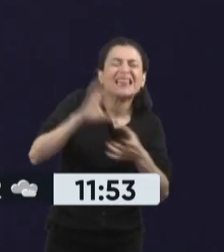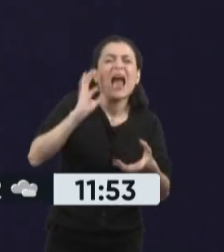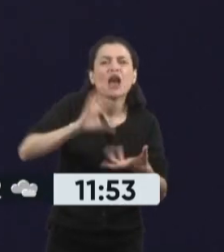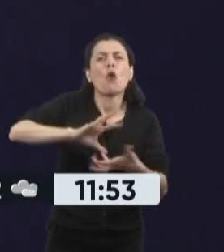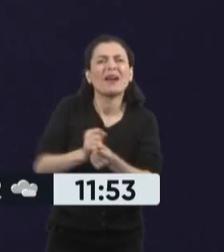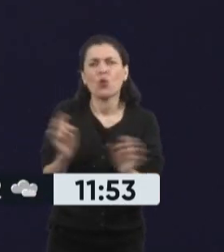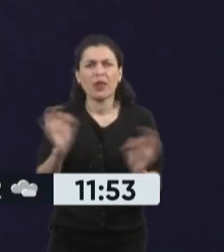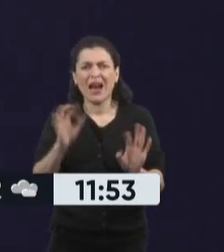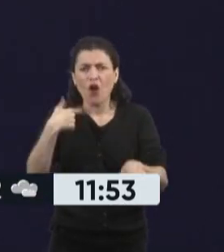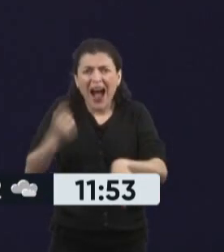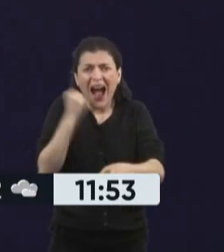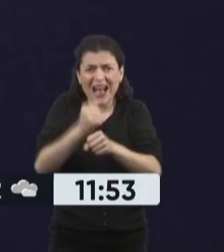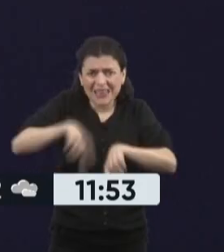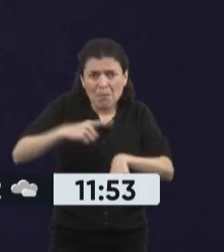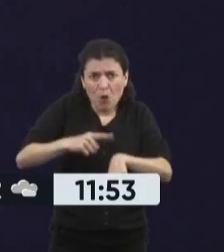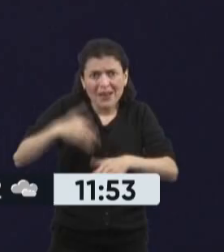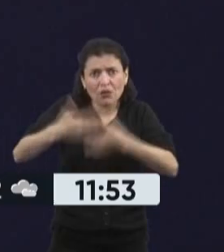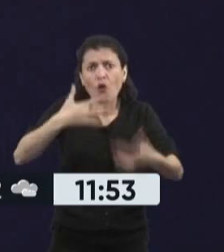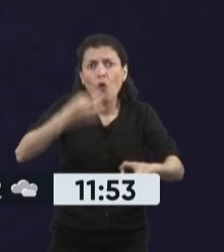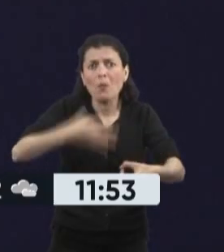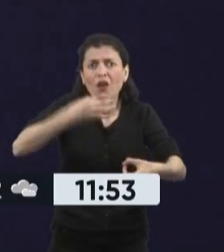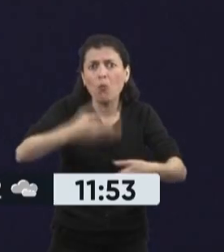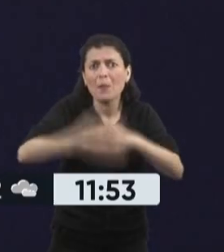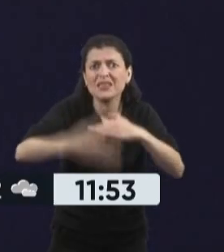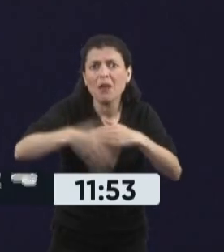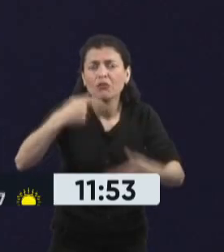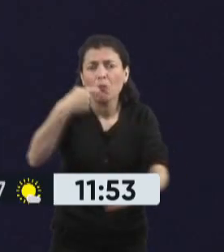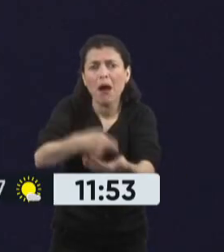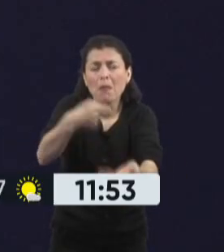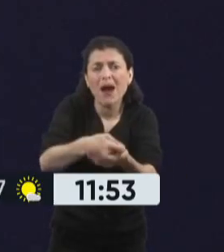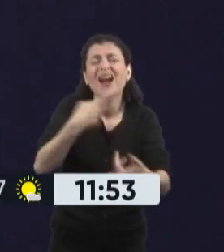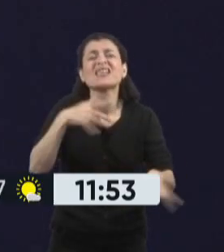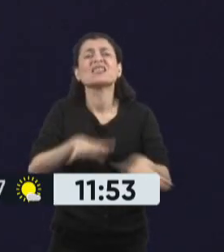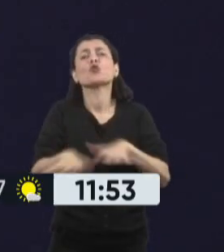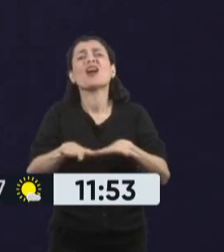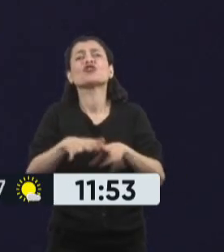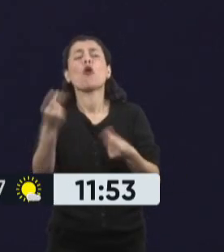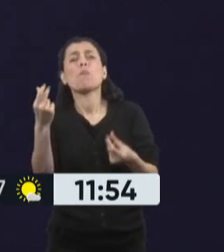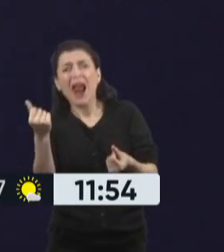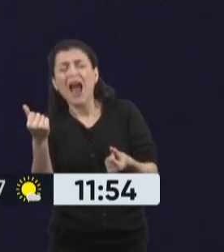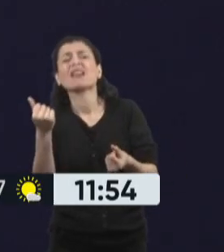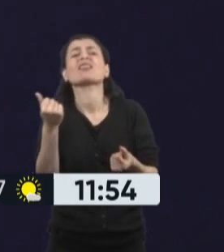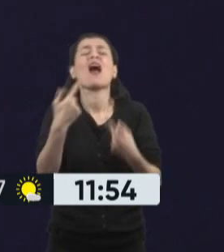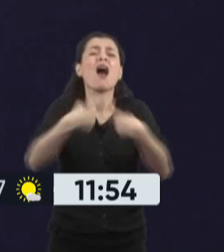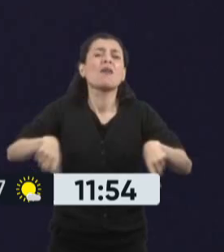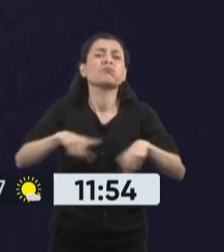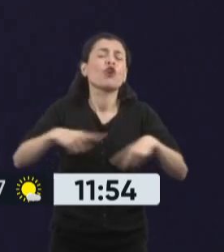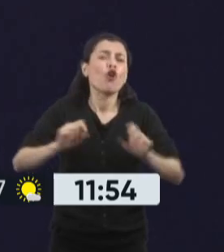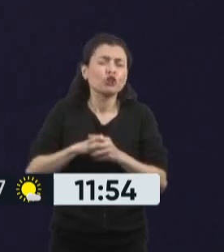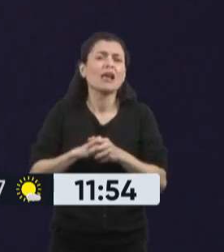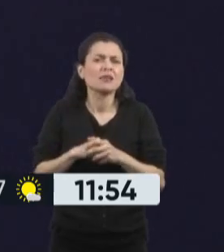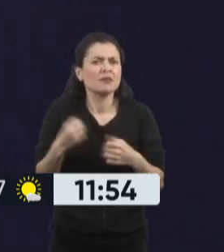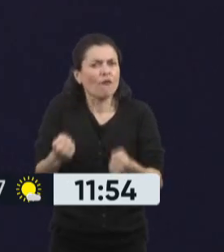todas las metas. El programa fiscal y monetario es sólido, y la caída a la que haces